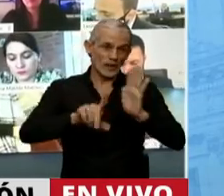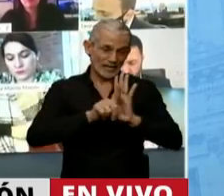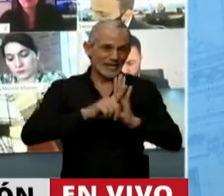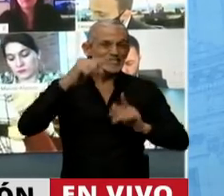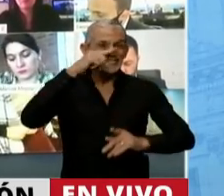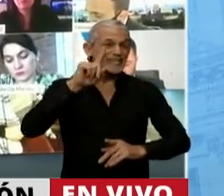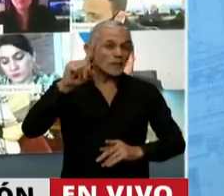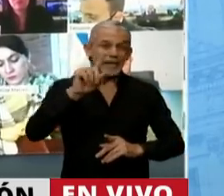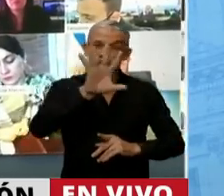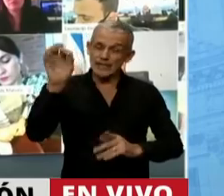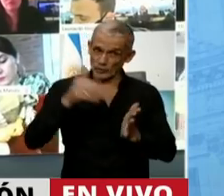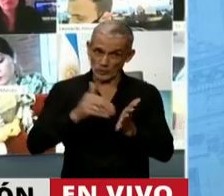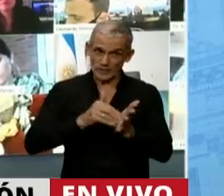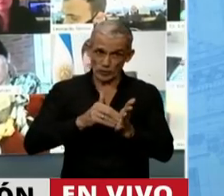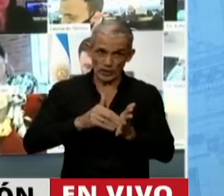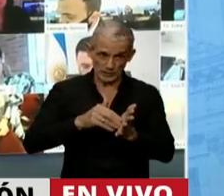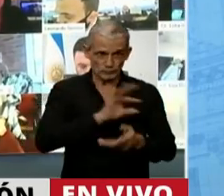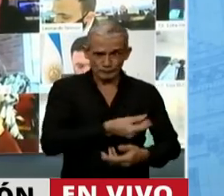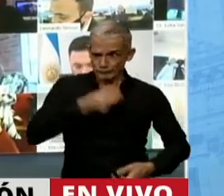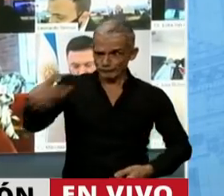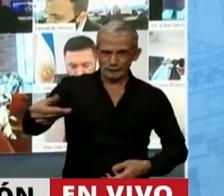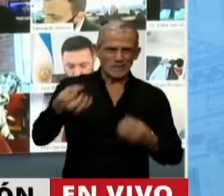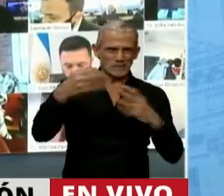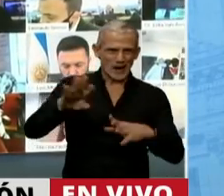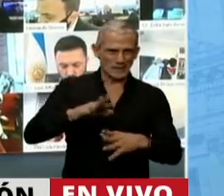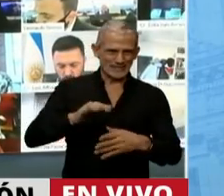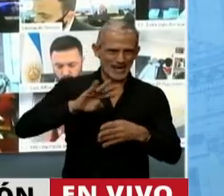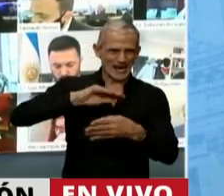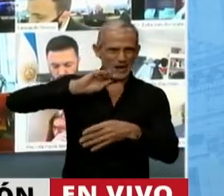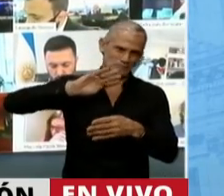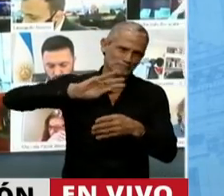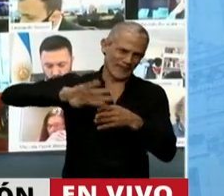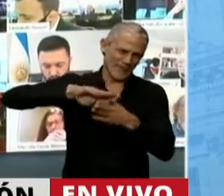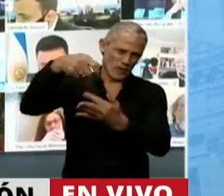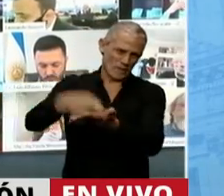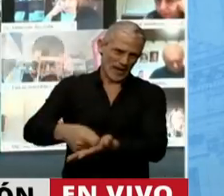7.500 millones para empezar a hacer cumplir